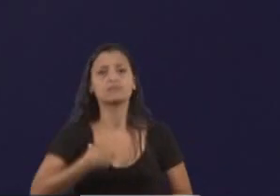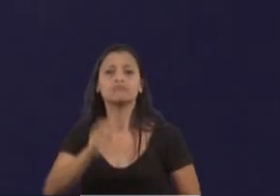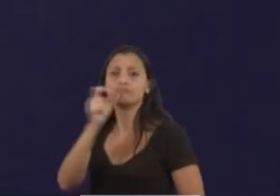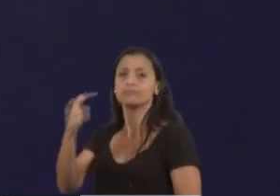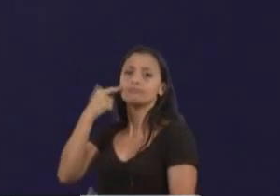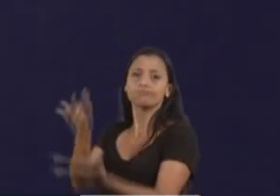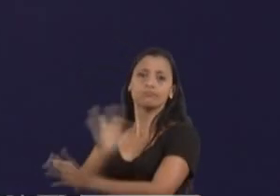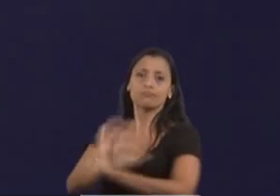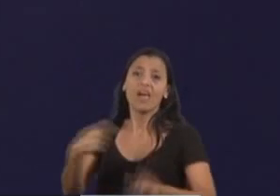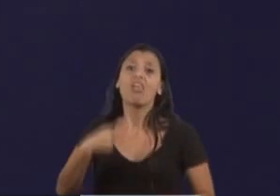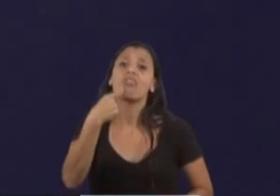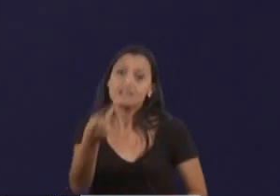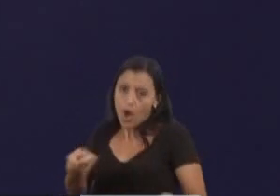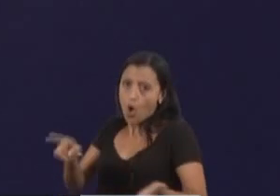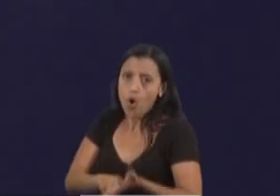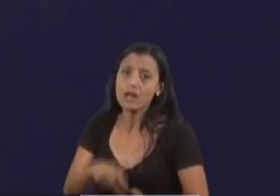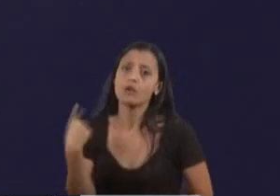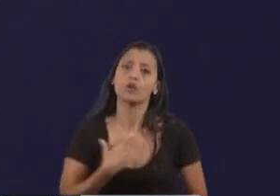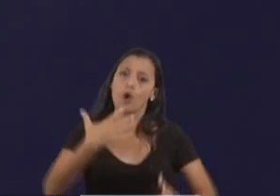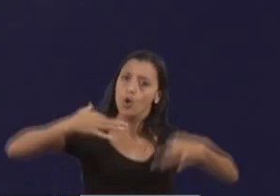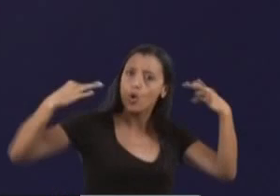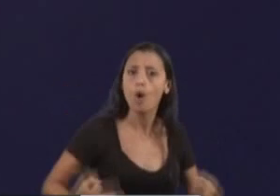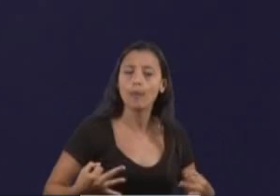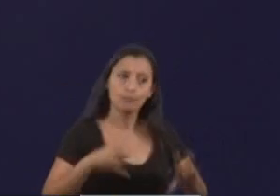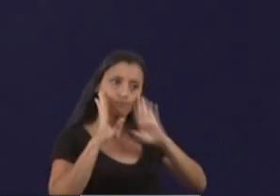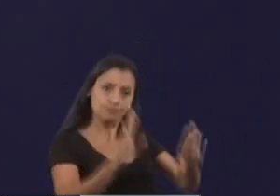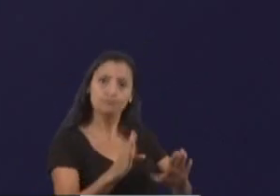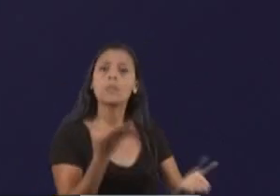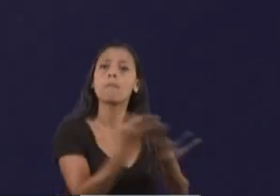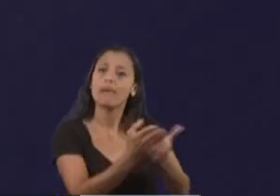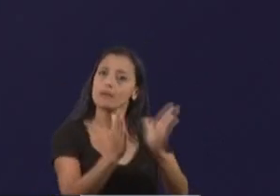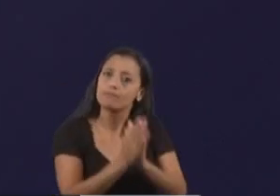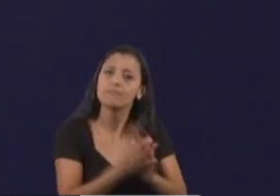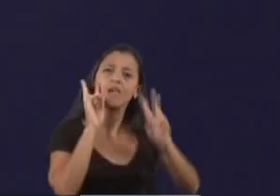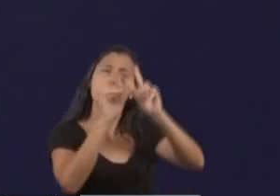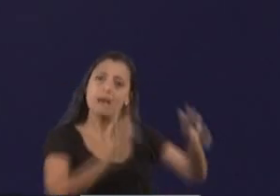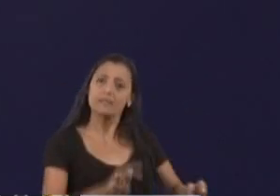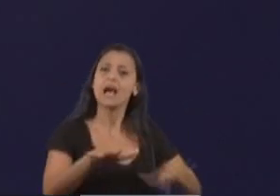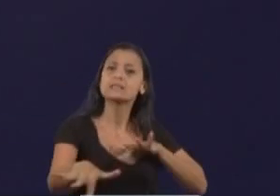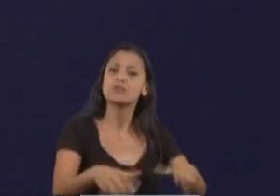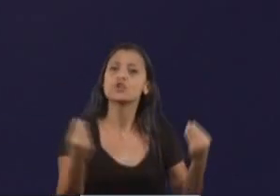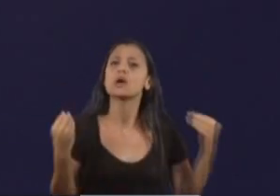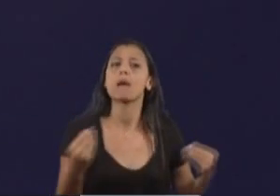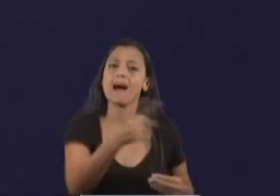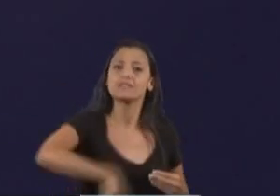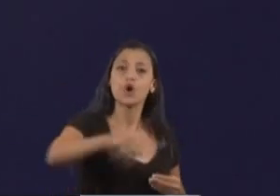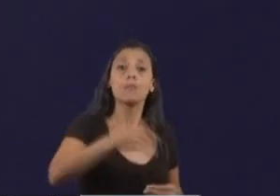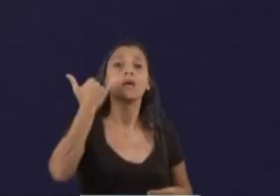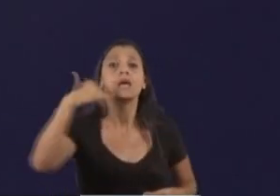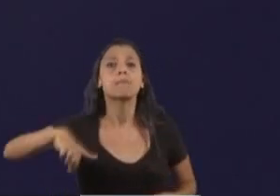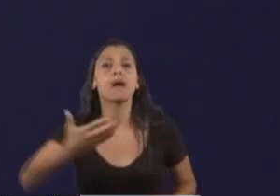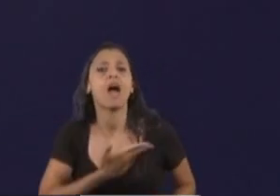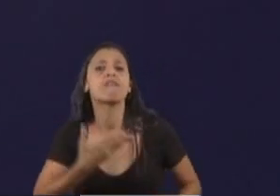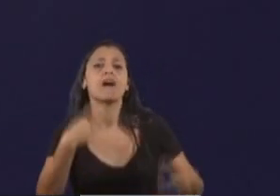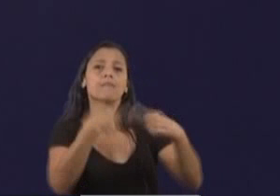respuesta en la que reitera su compromiso con que se investiguen los hechos que rodearon la adquisición de las acciones de YPF